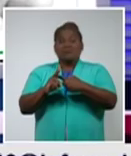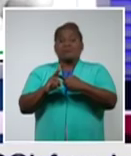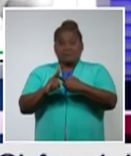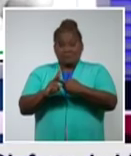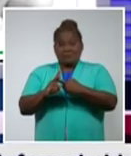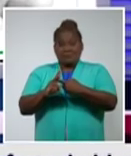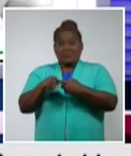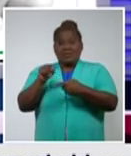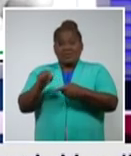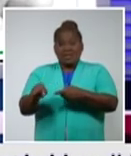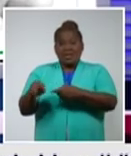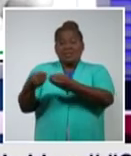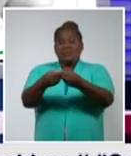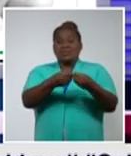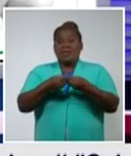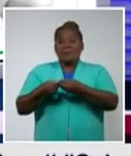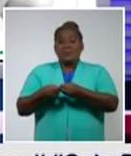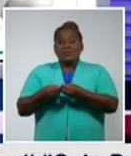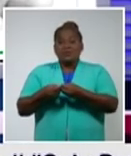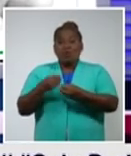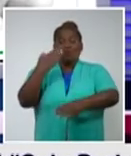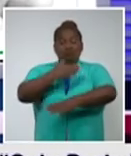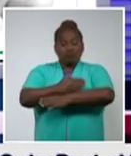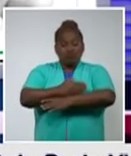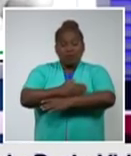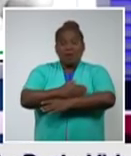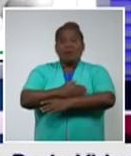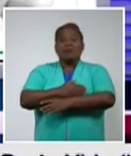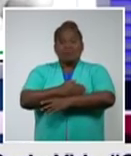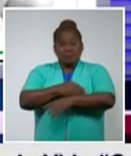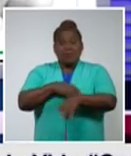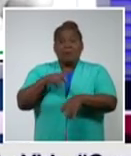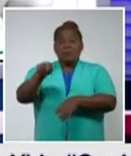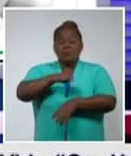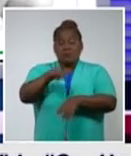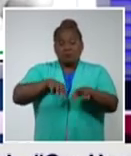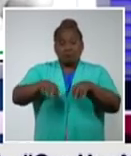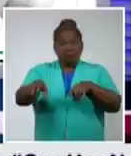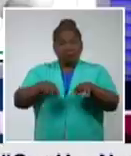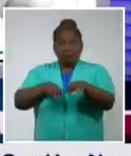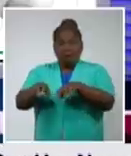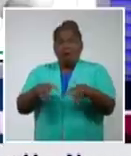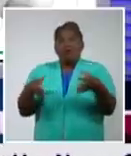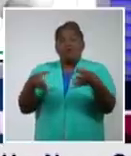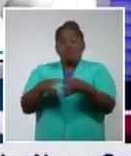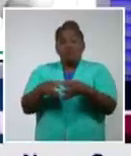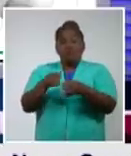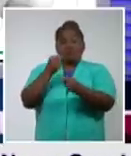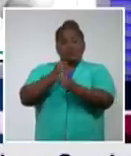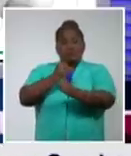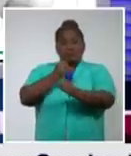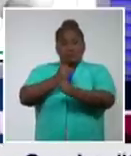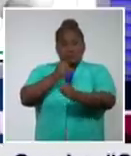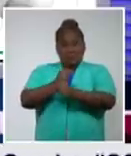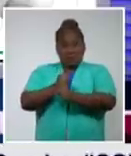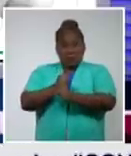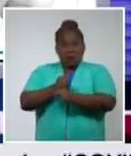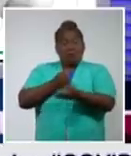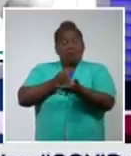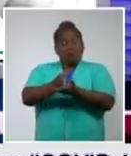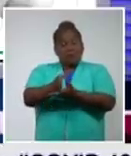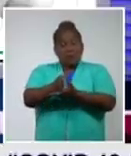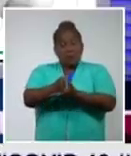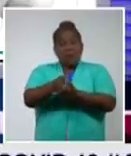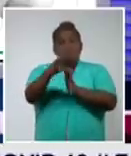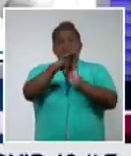de transmisión autóctona limitada. Por eso, el Grupo Temporal de Trabajo continúa la implementación de medidas de control y